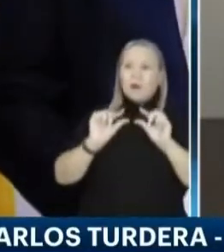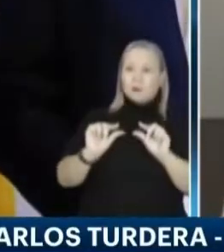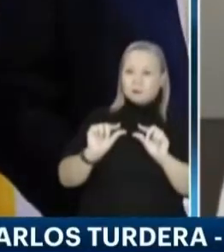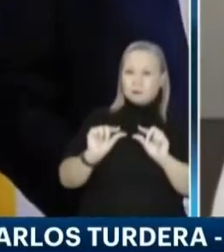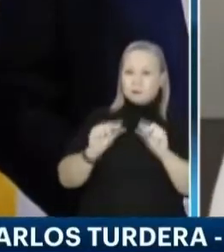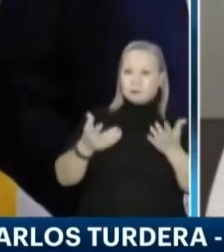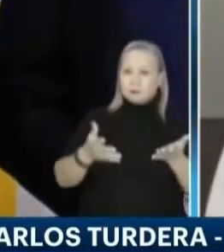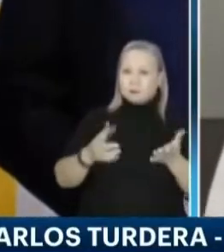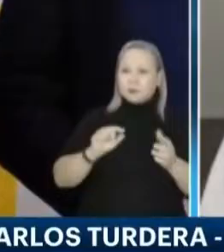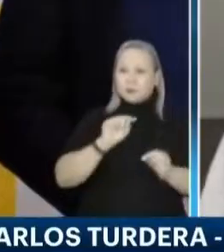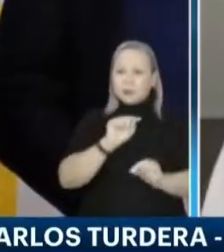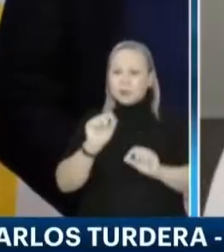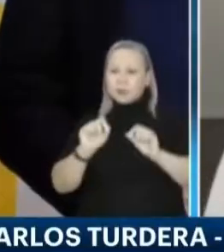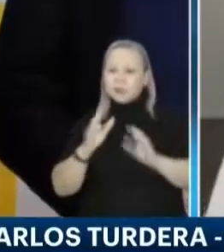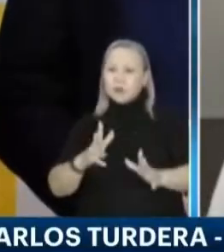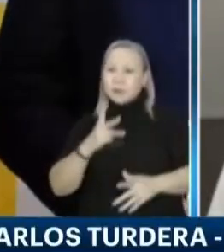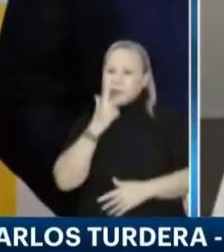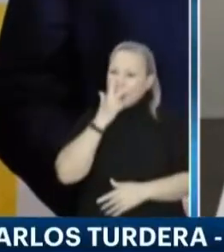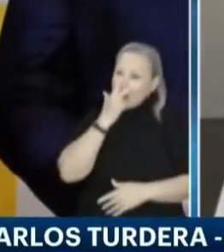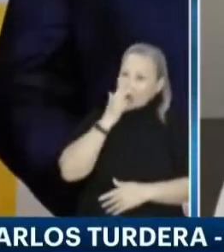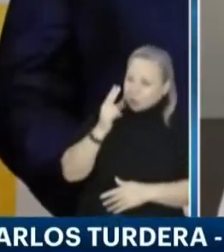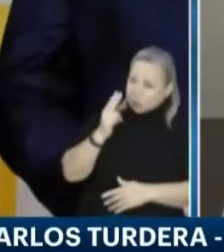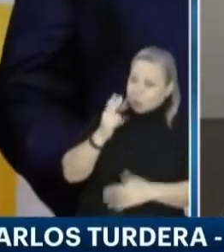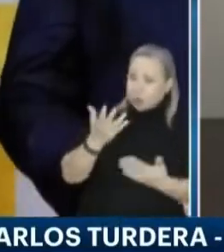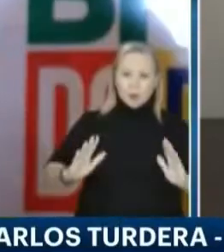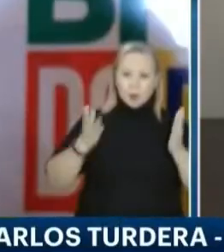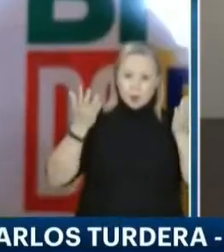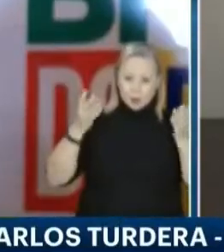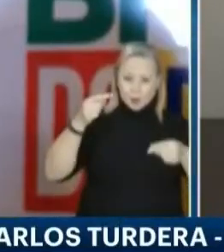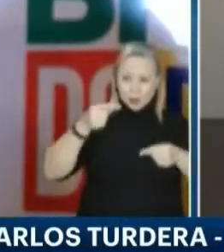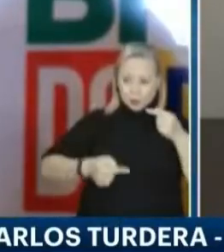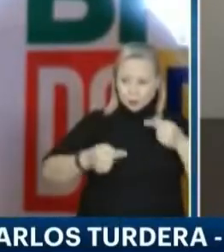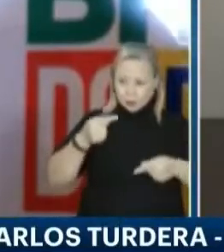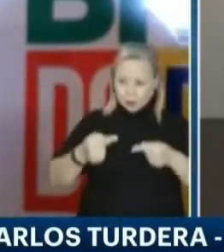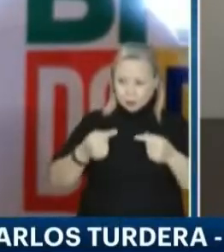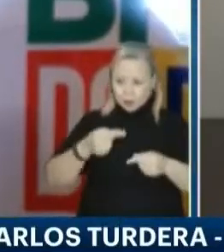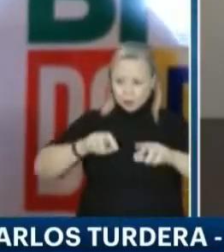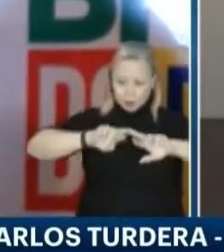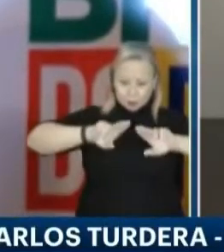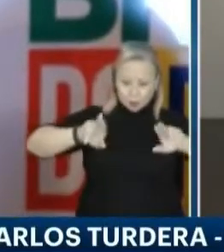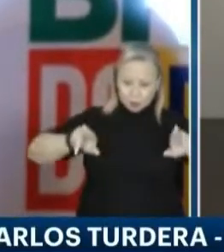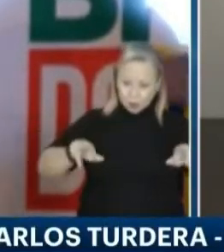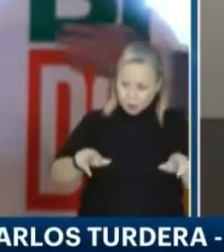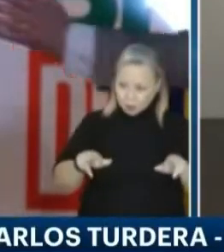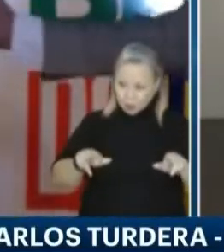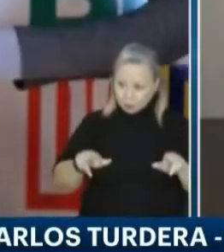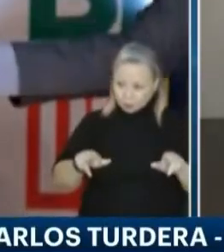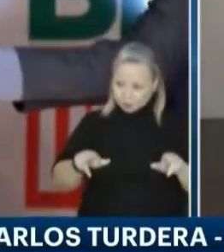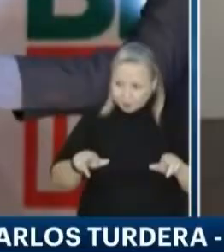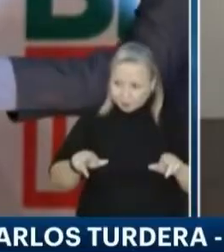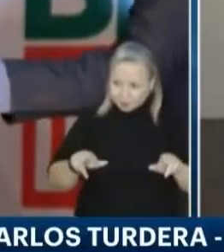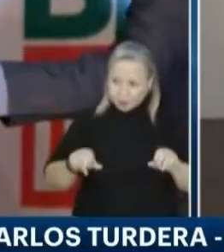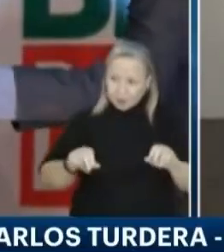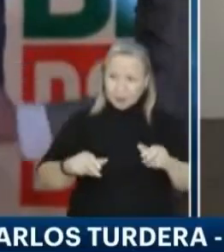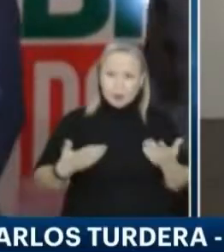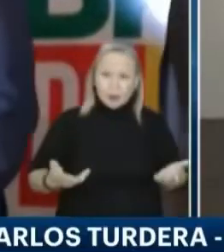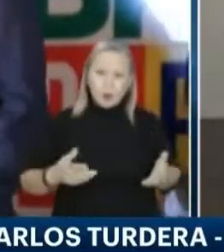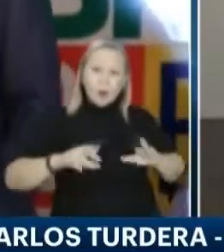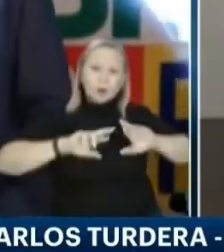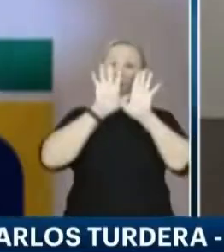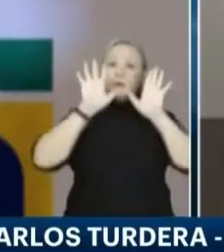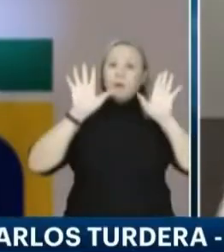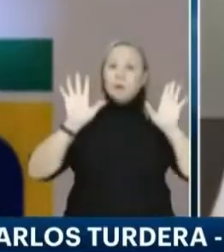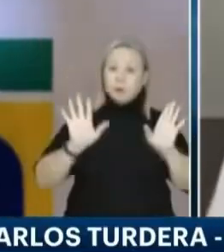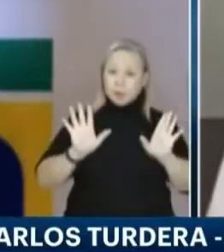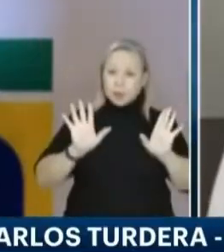no significa esta ampliación del número de ministerios un aumento en el gasto público y tampoco un